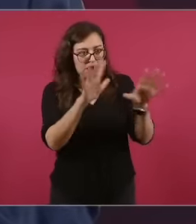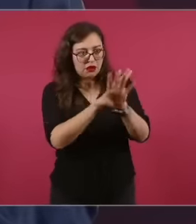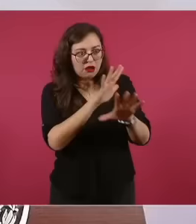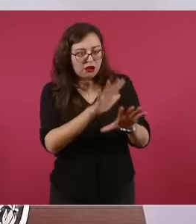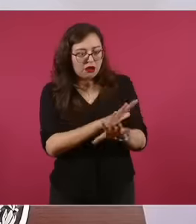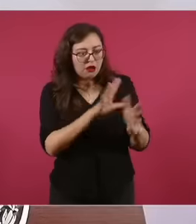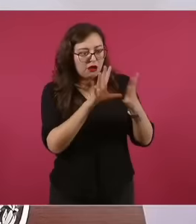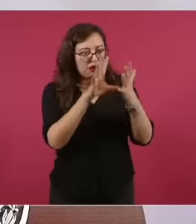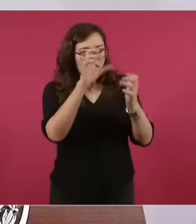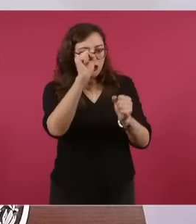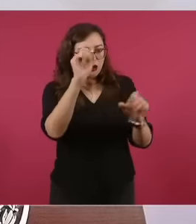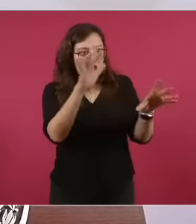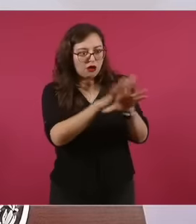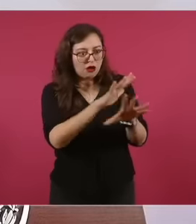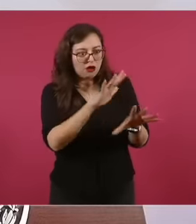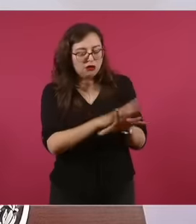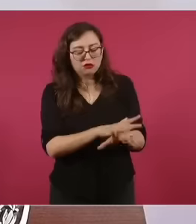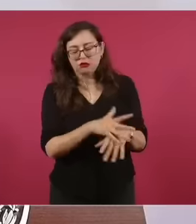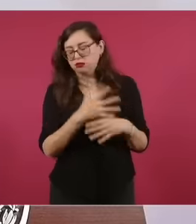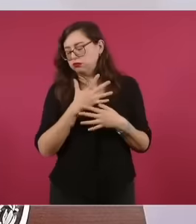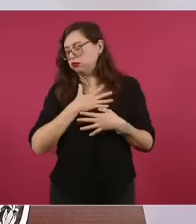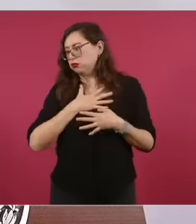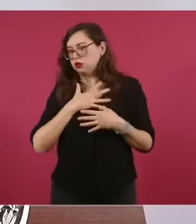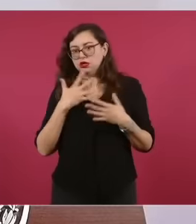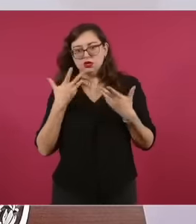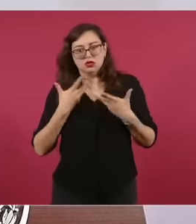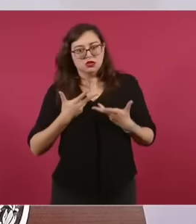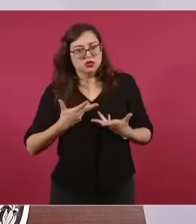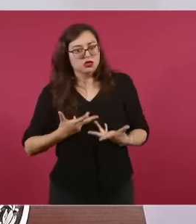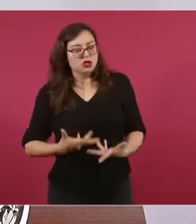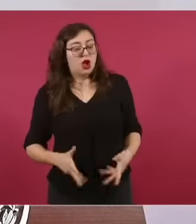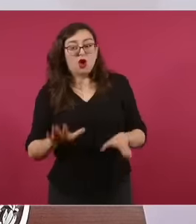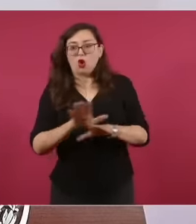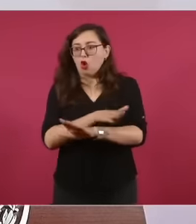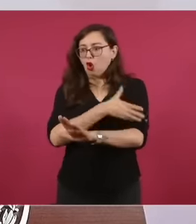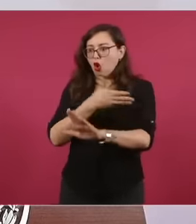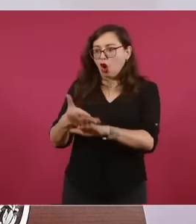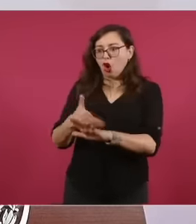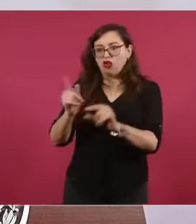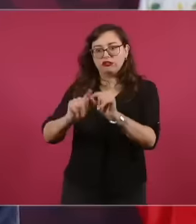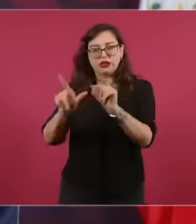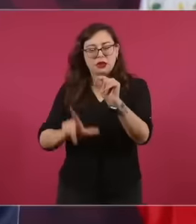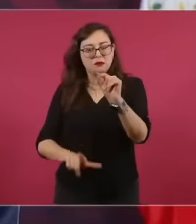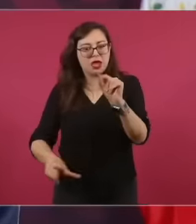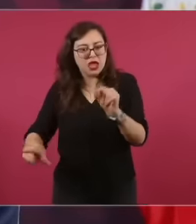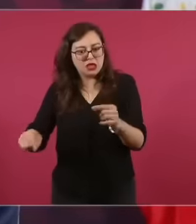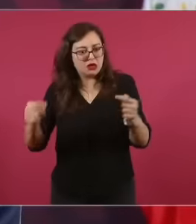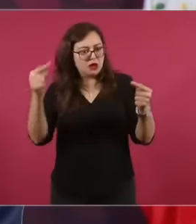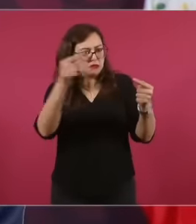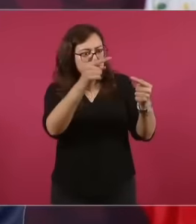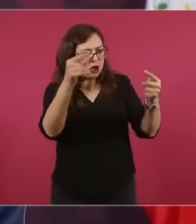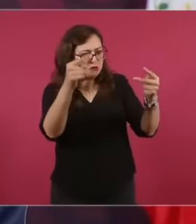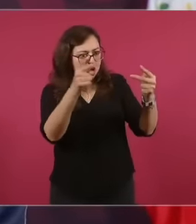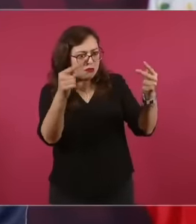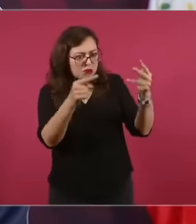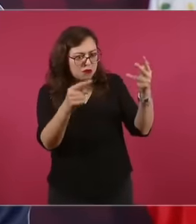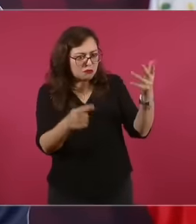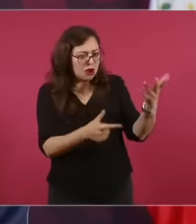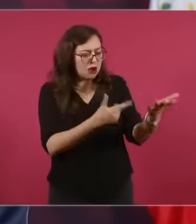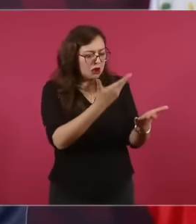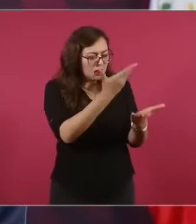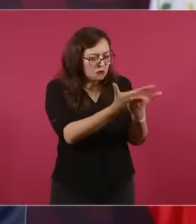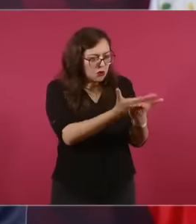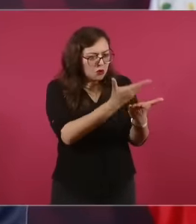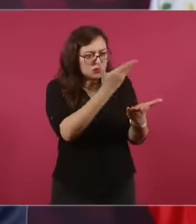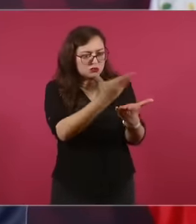que en realidad eran contrarreformas, porque todas esas reformas aprobadas